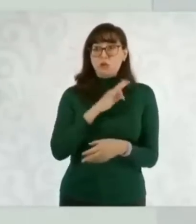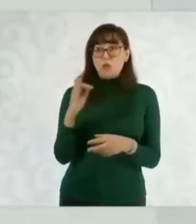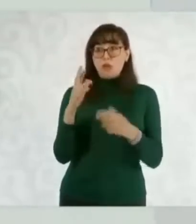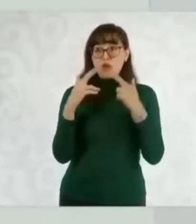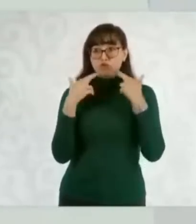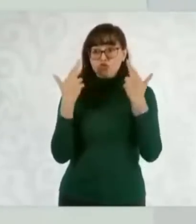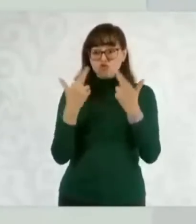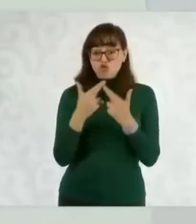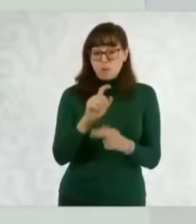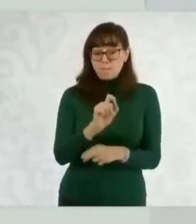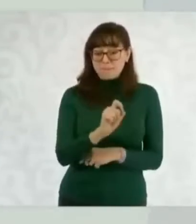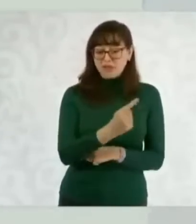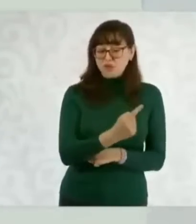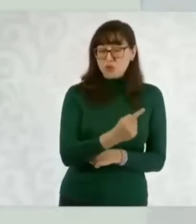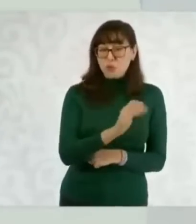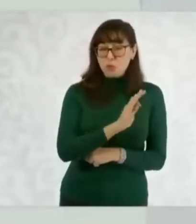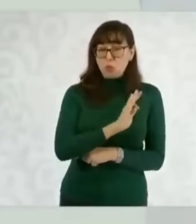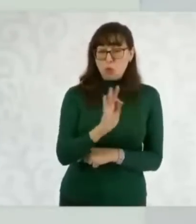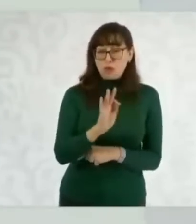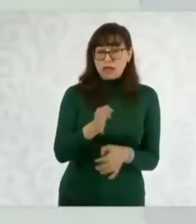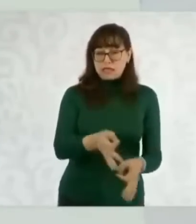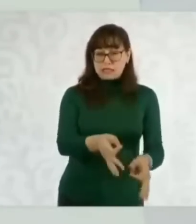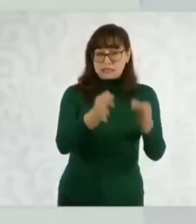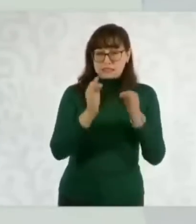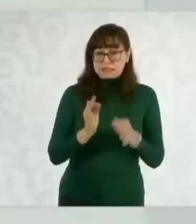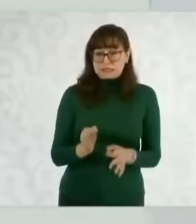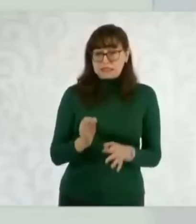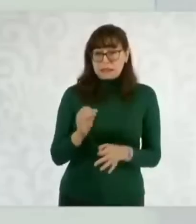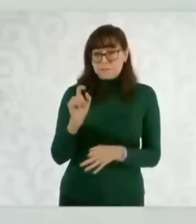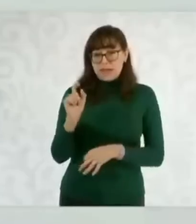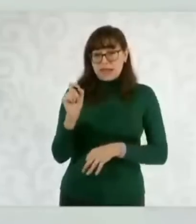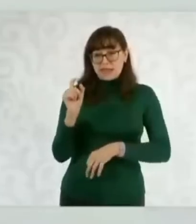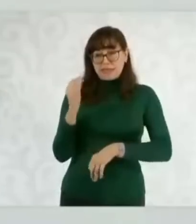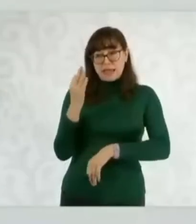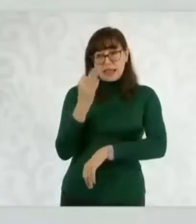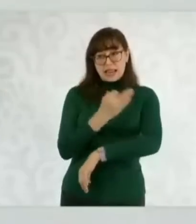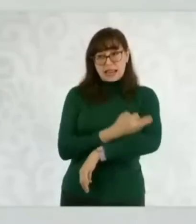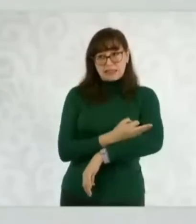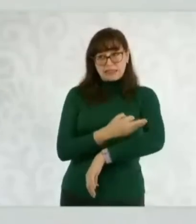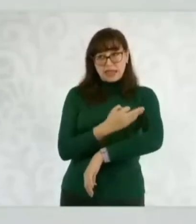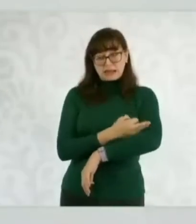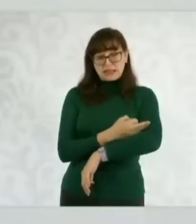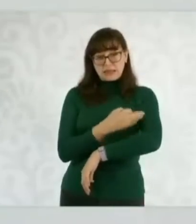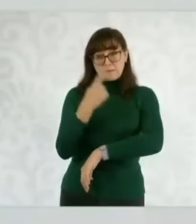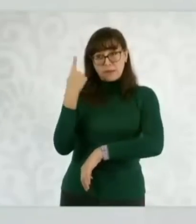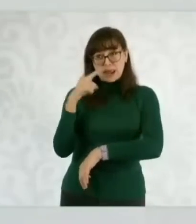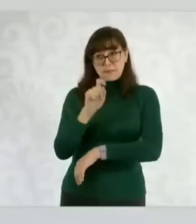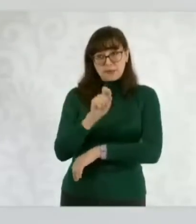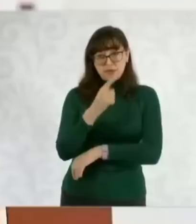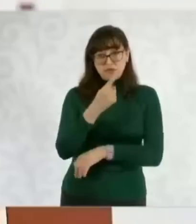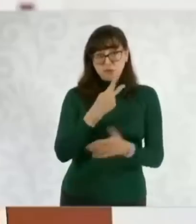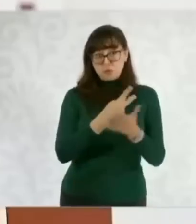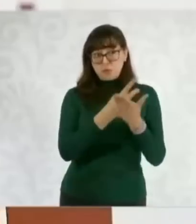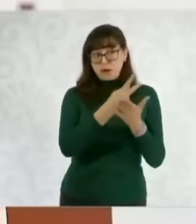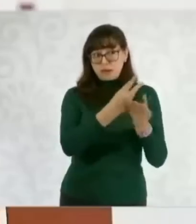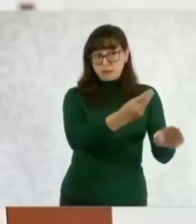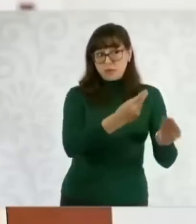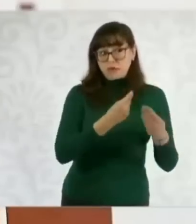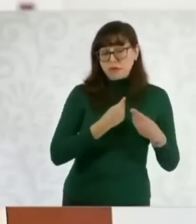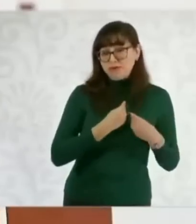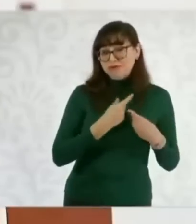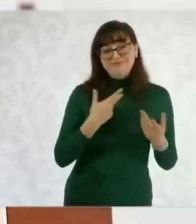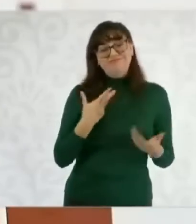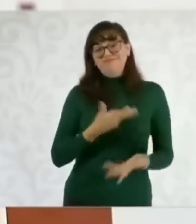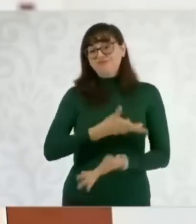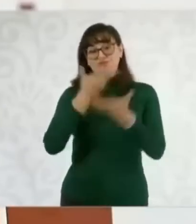habíamos pactado hace como 3 meses. Entonces ya no estoy segura que pueda ir el 21, pero pues